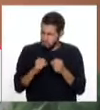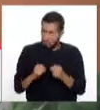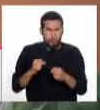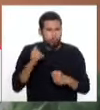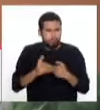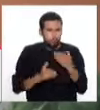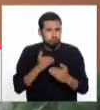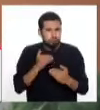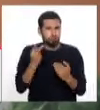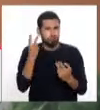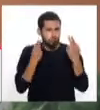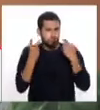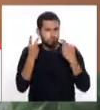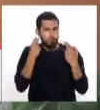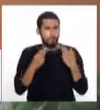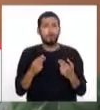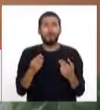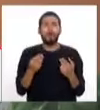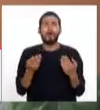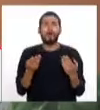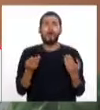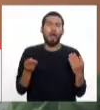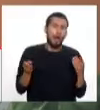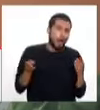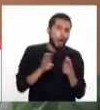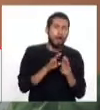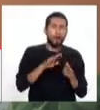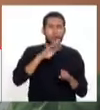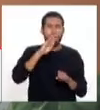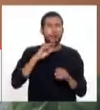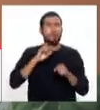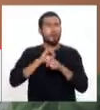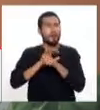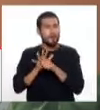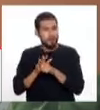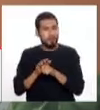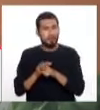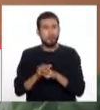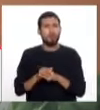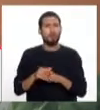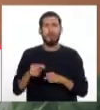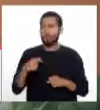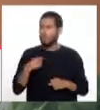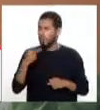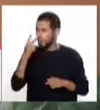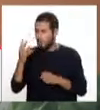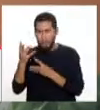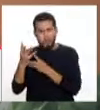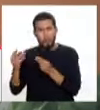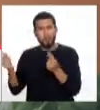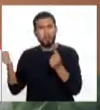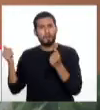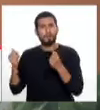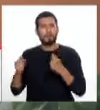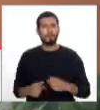peluquería. Nuevamente cerramos por la pandemia y ya no la he vuelto a ver a la